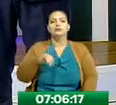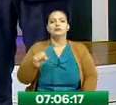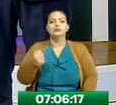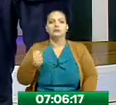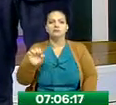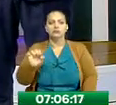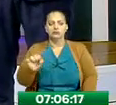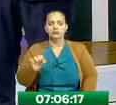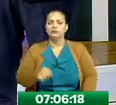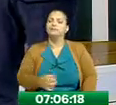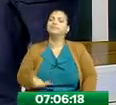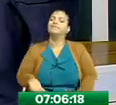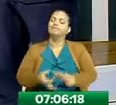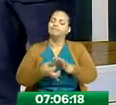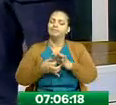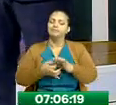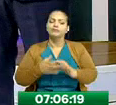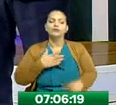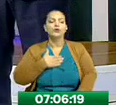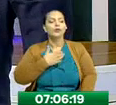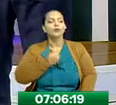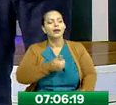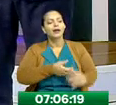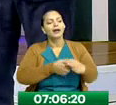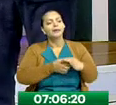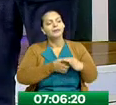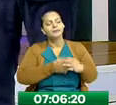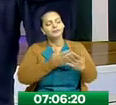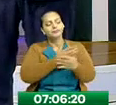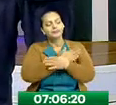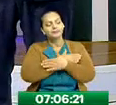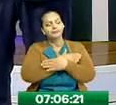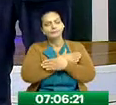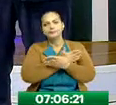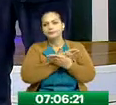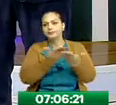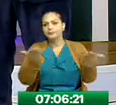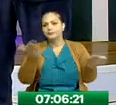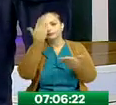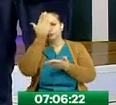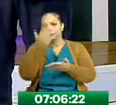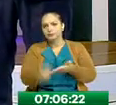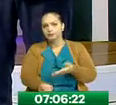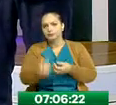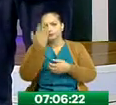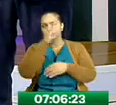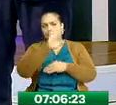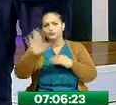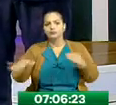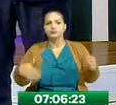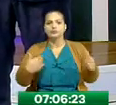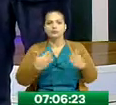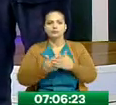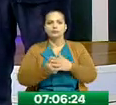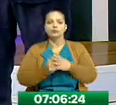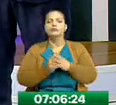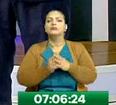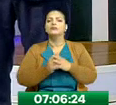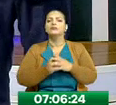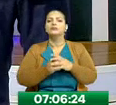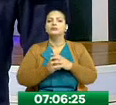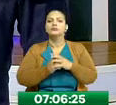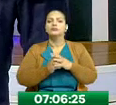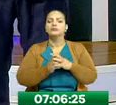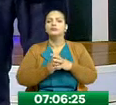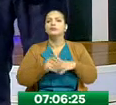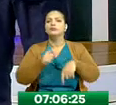Arévalo. Amigo. ¿Cómo le va, mi querida amiga Luisa? Un abrazo para ti y también a todos nuestros amables televidentes. Ratificarles el muy buenos días.